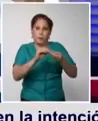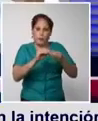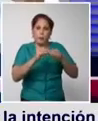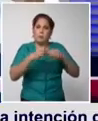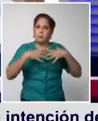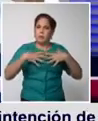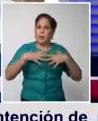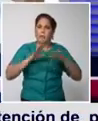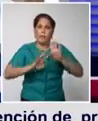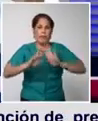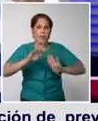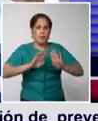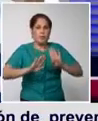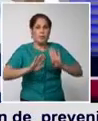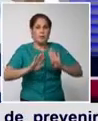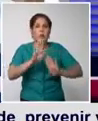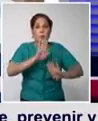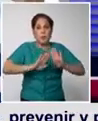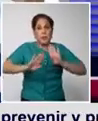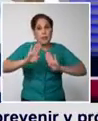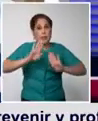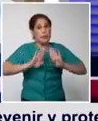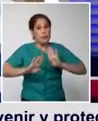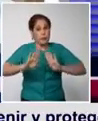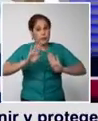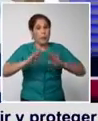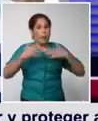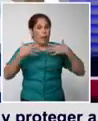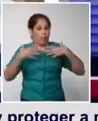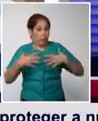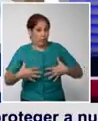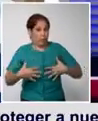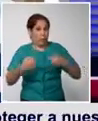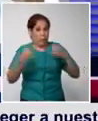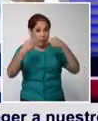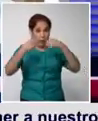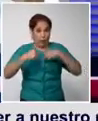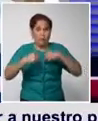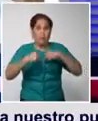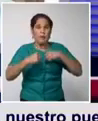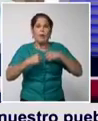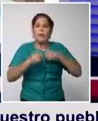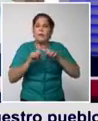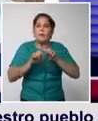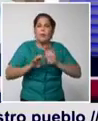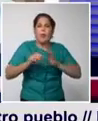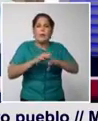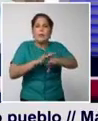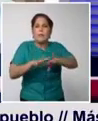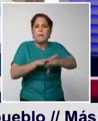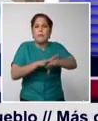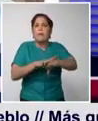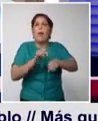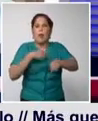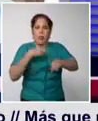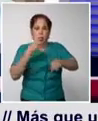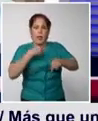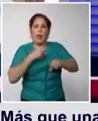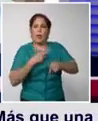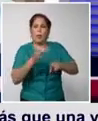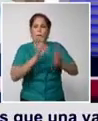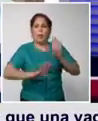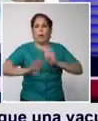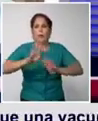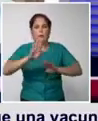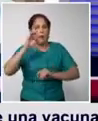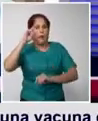lo tanto su sistema inmunológico está ya presensibilizado, es decir, ya tiene respuesta de memoria,